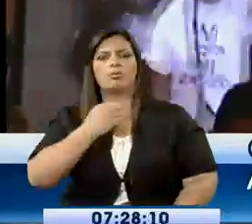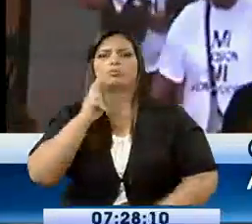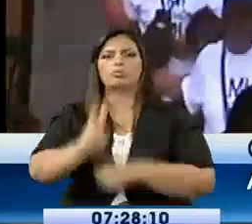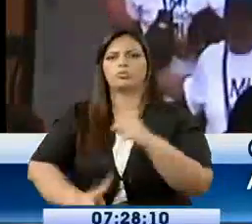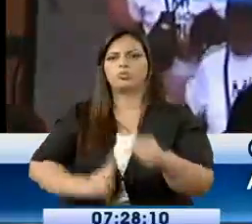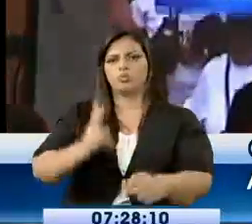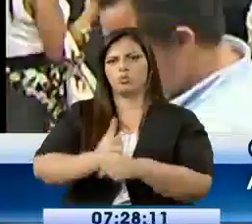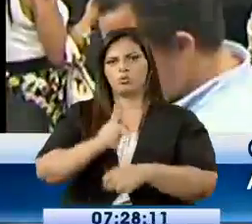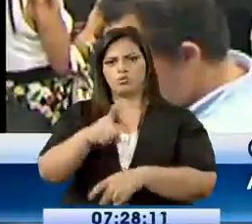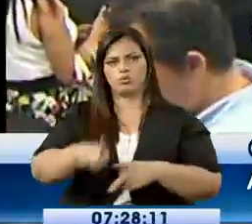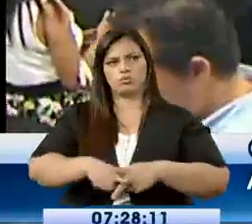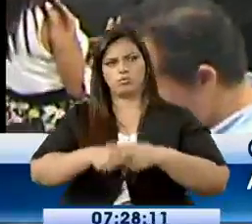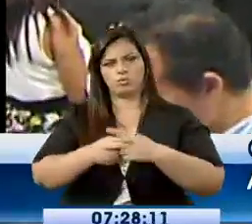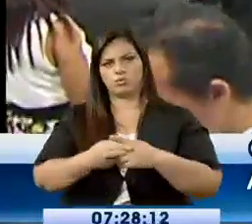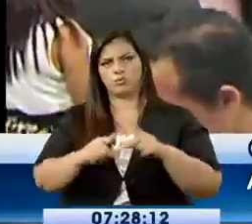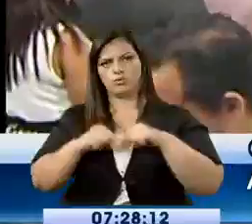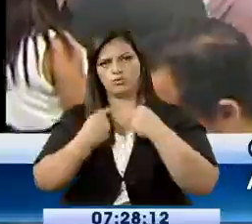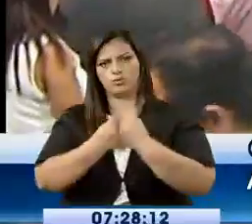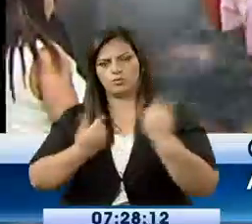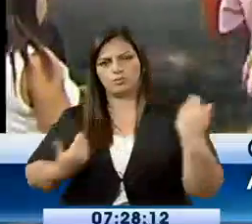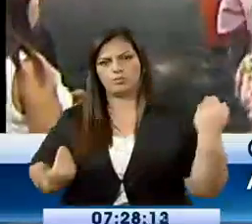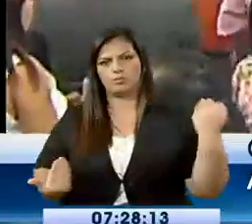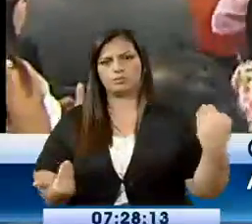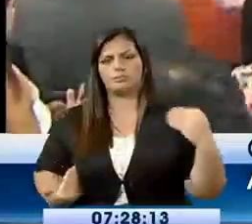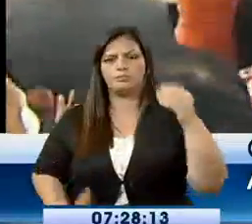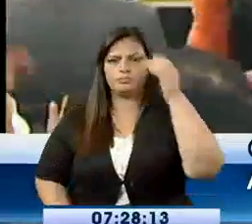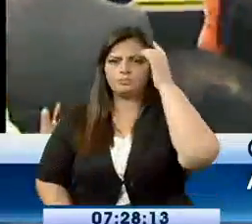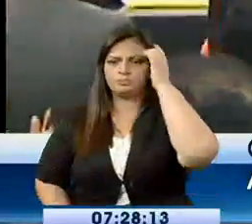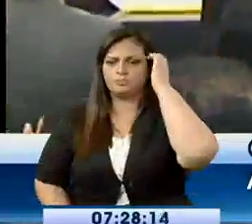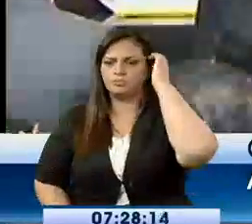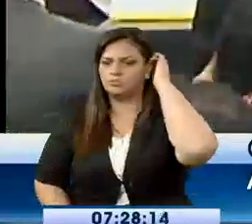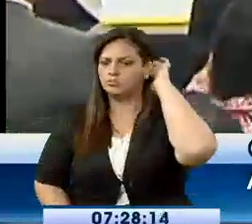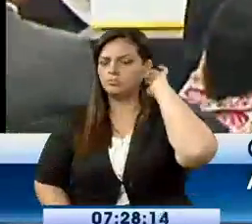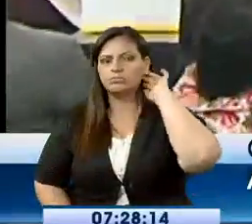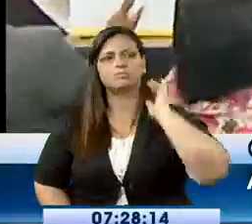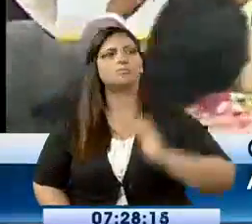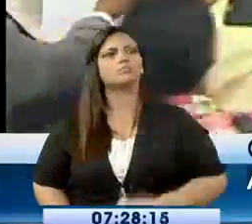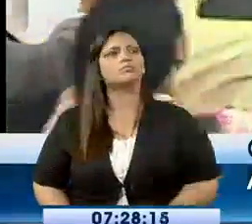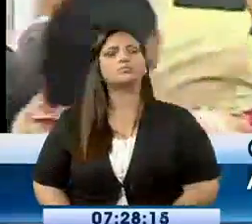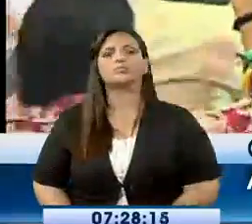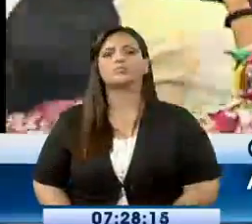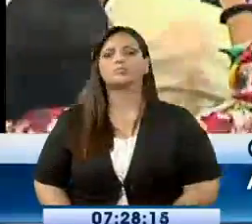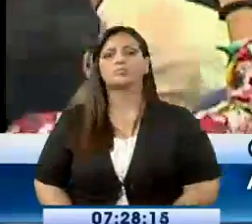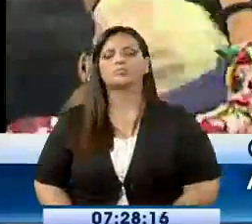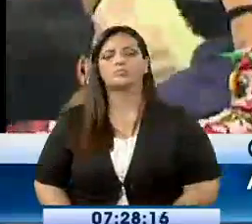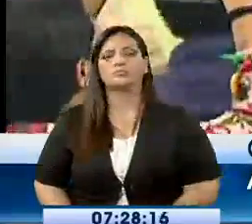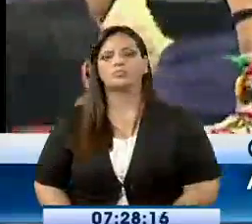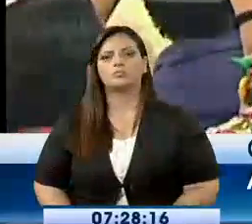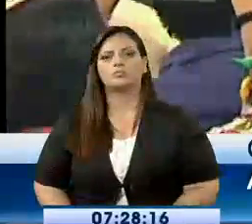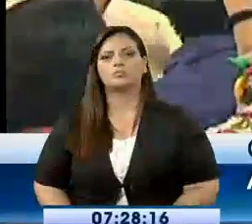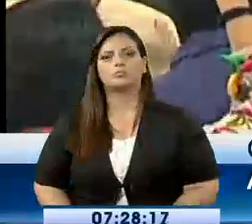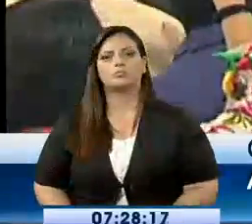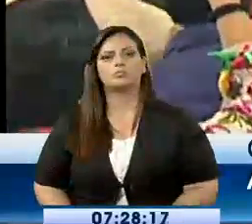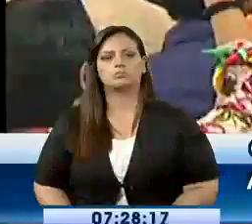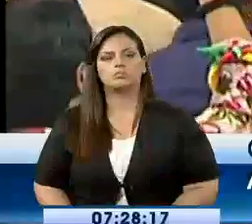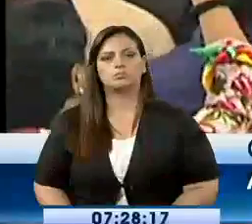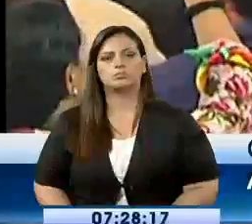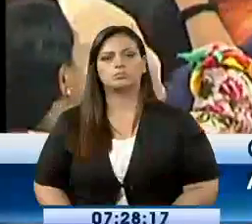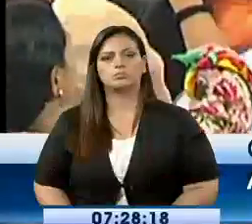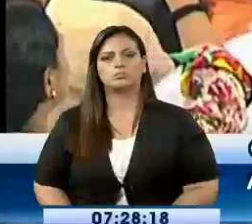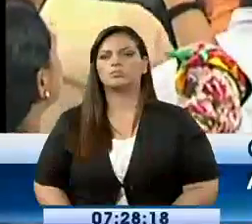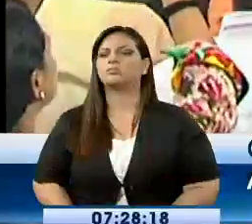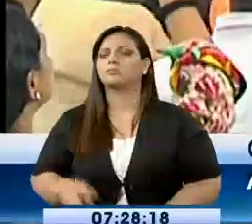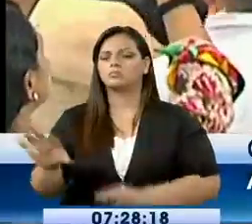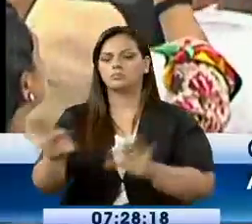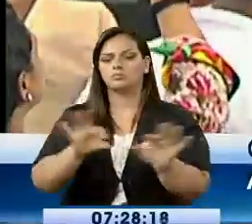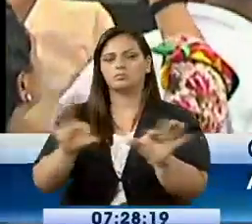la definición de posibles candidaturas a la Asamblea entre quienes son afines a esta opción política,